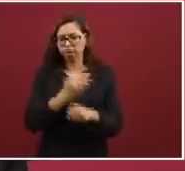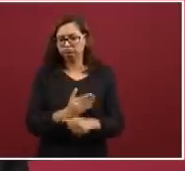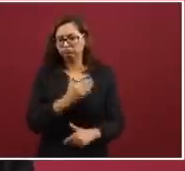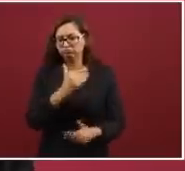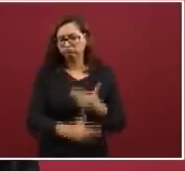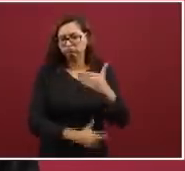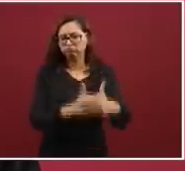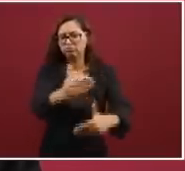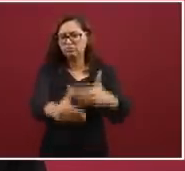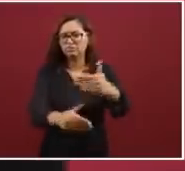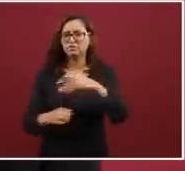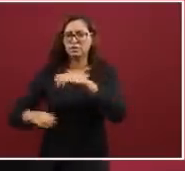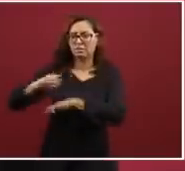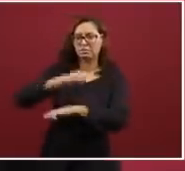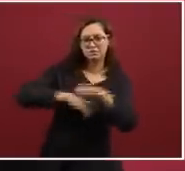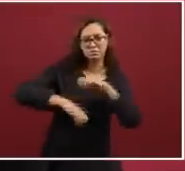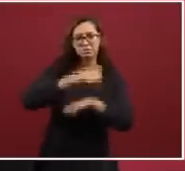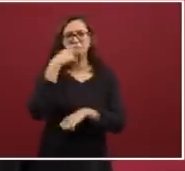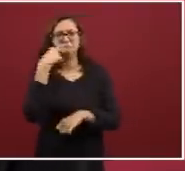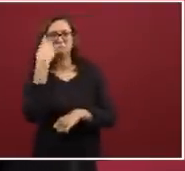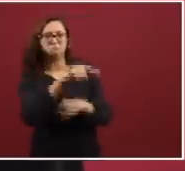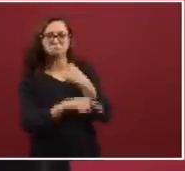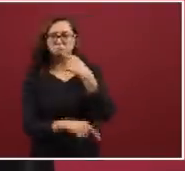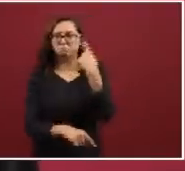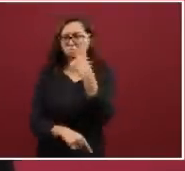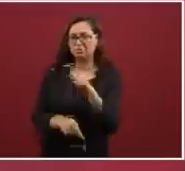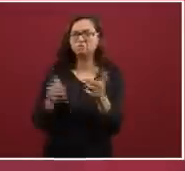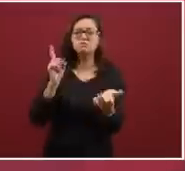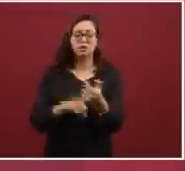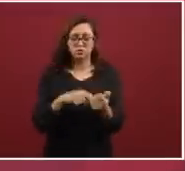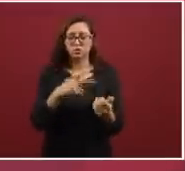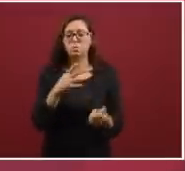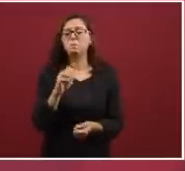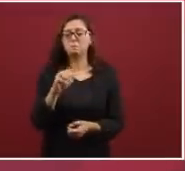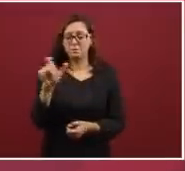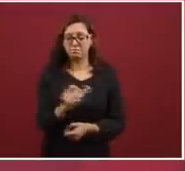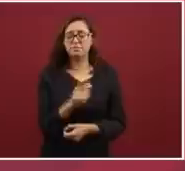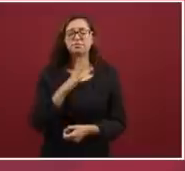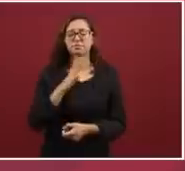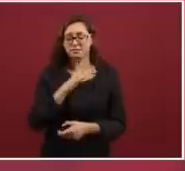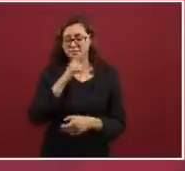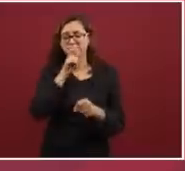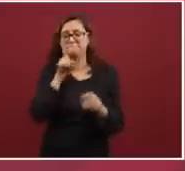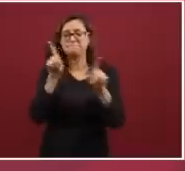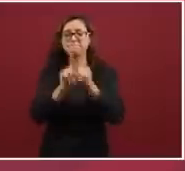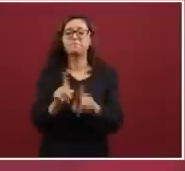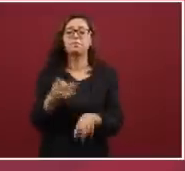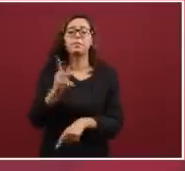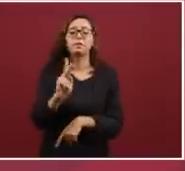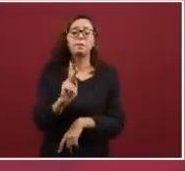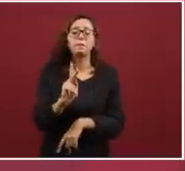enfrentadas empresas y sí tiene que ver Pemex, pero es más